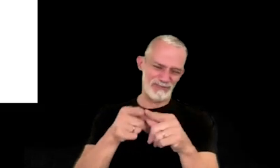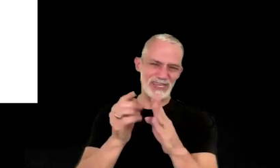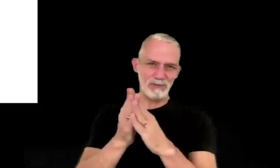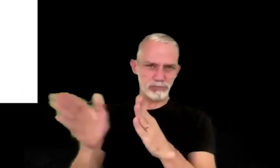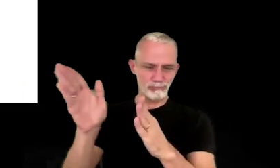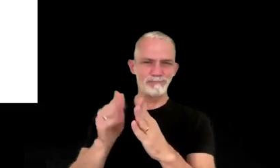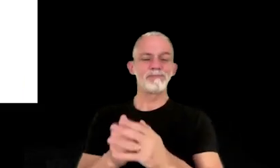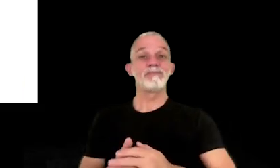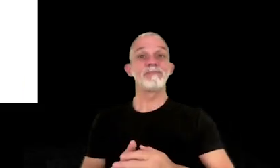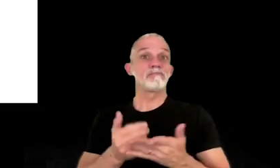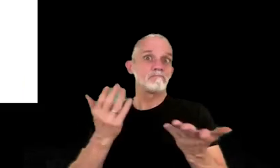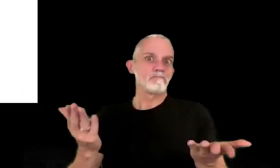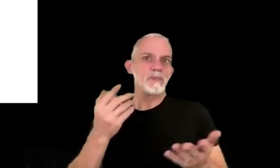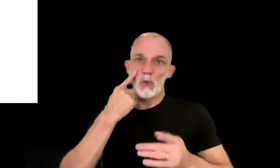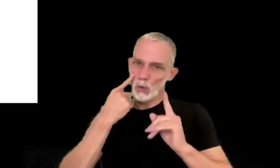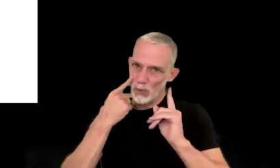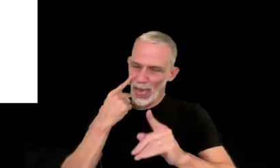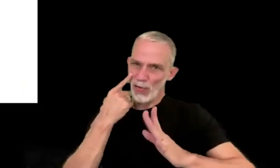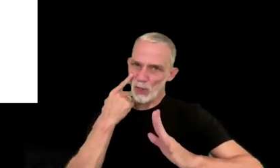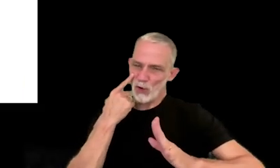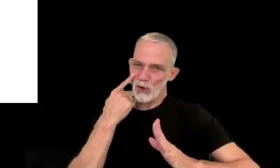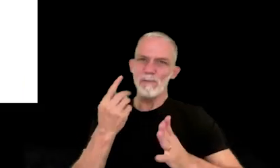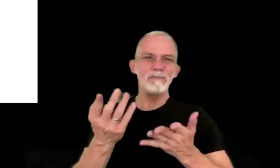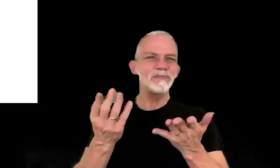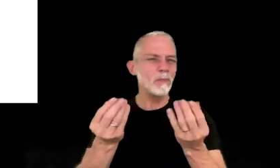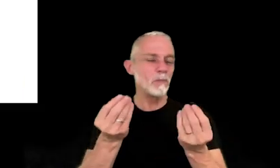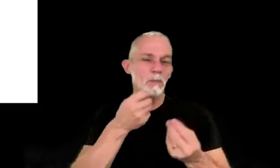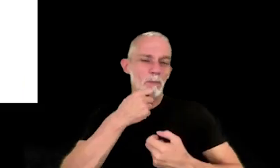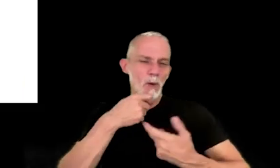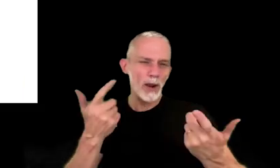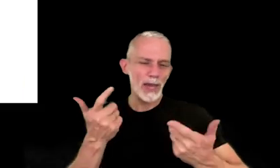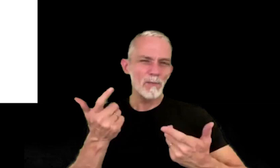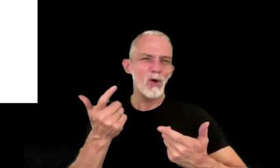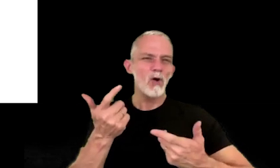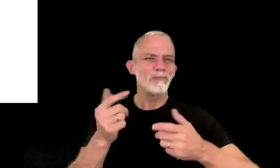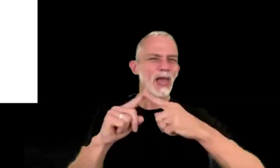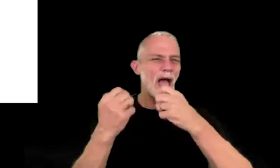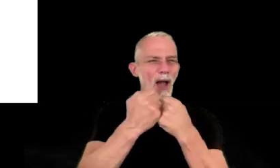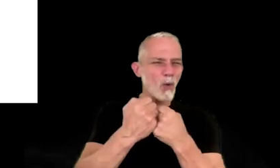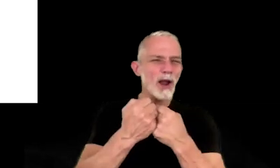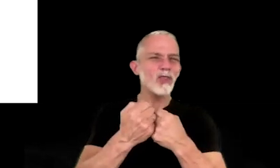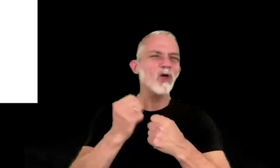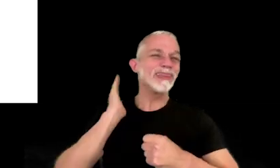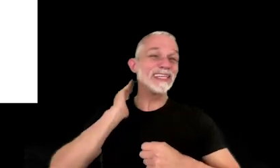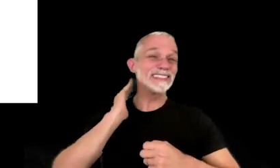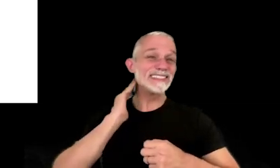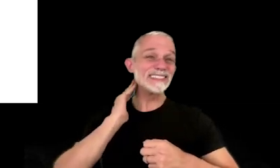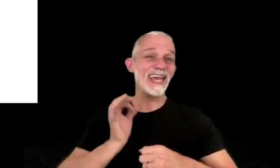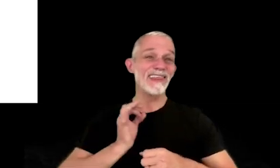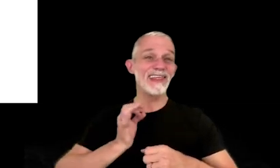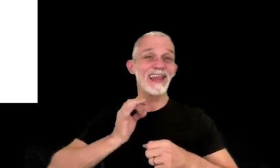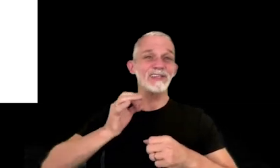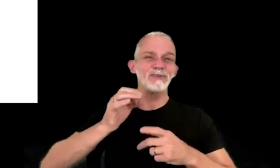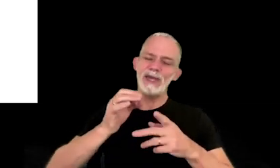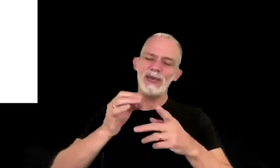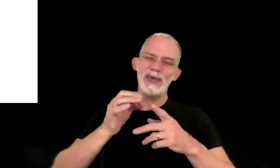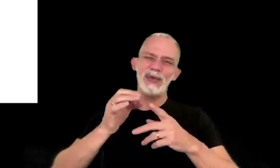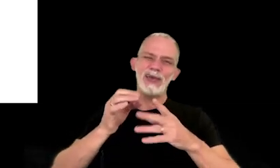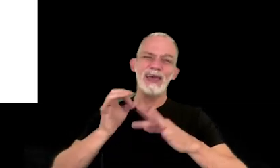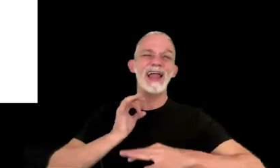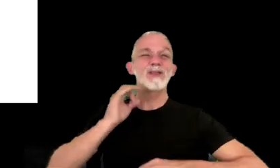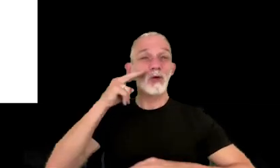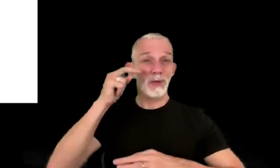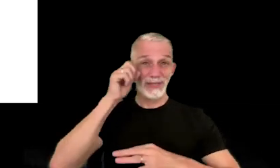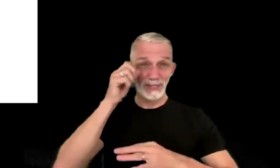este caso, cuidado porque en el caso de la acordada 16 del 17 de mayo de